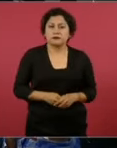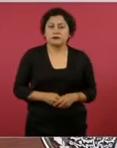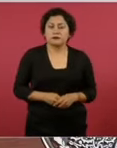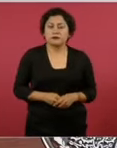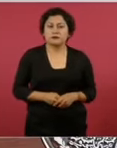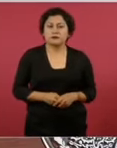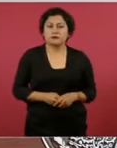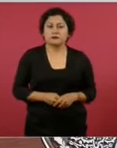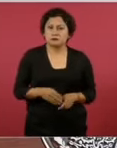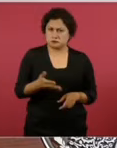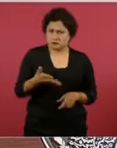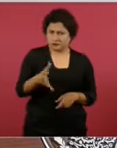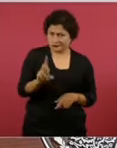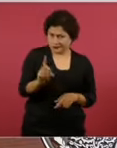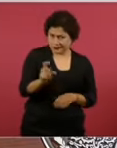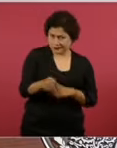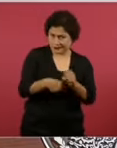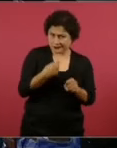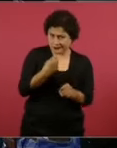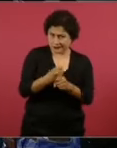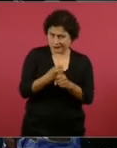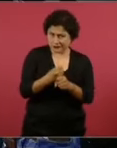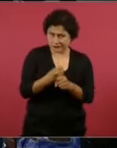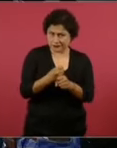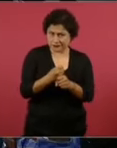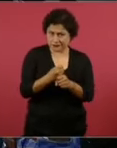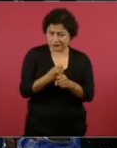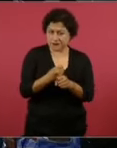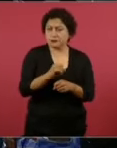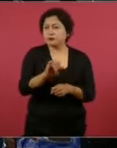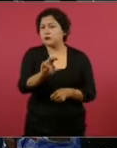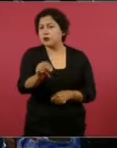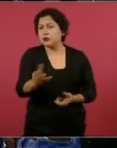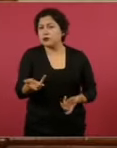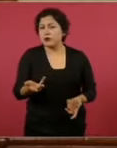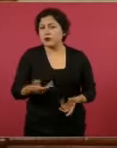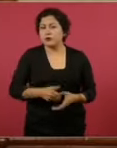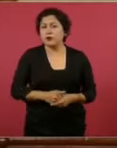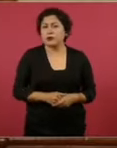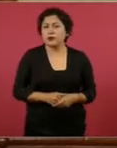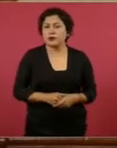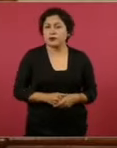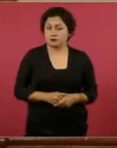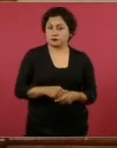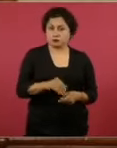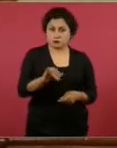¿Como 30 años? Sí, 30 y... ¿O no? 35 años. Sí.